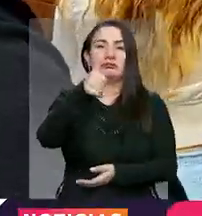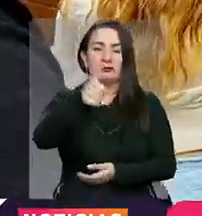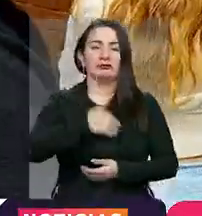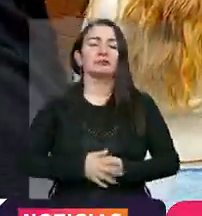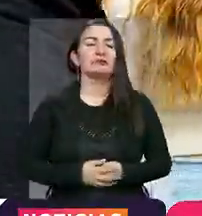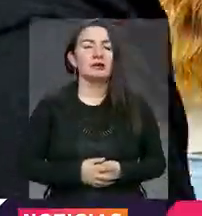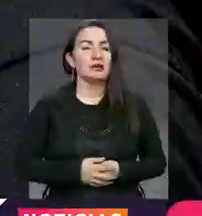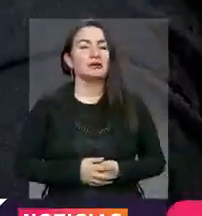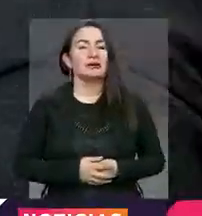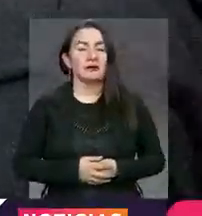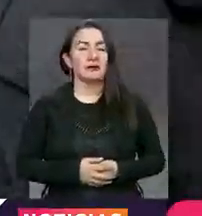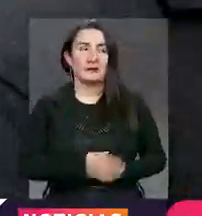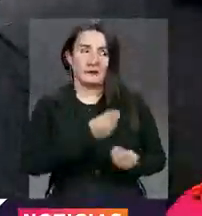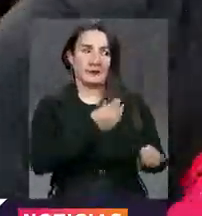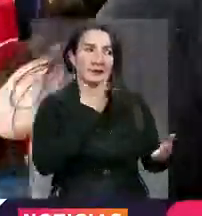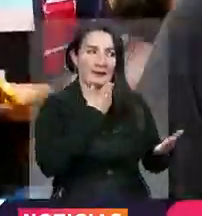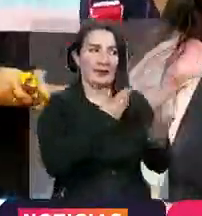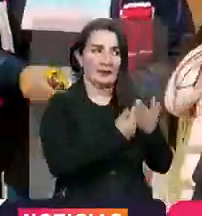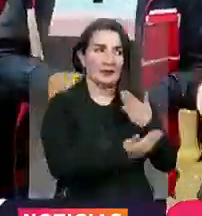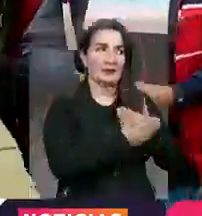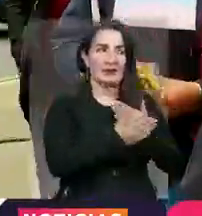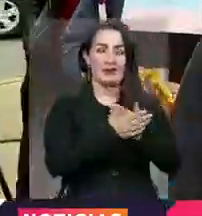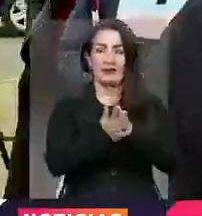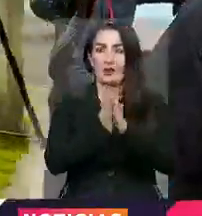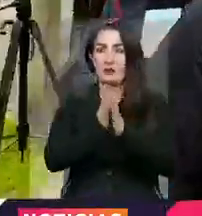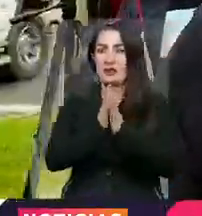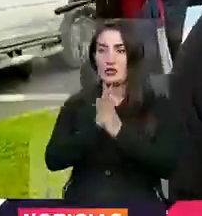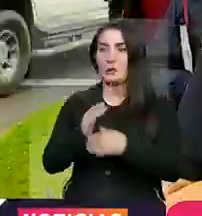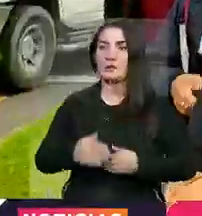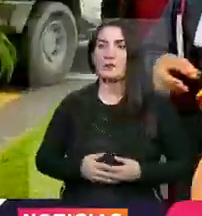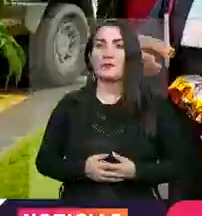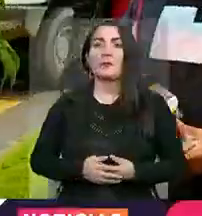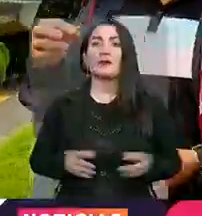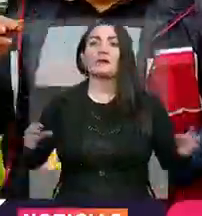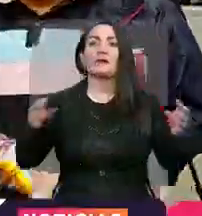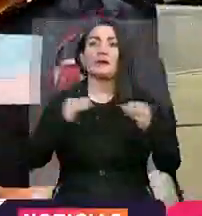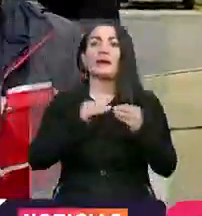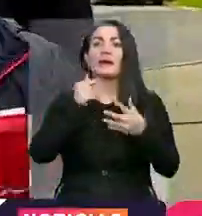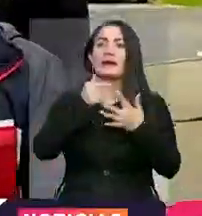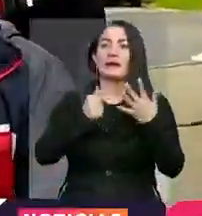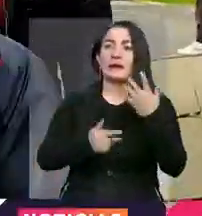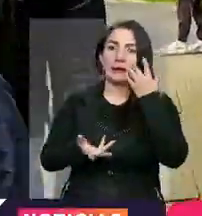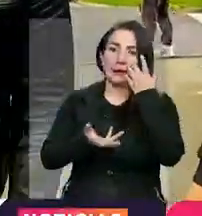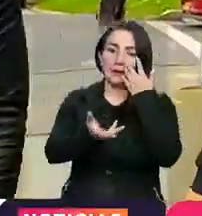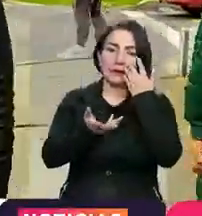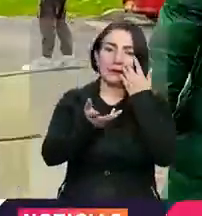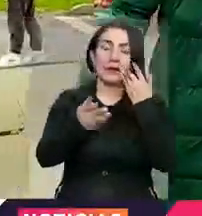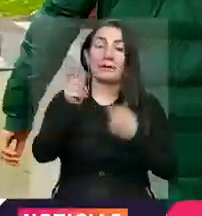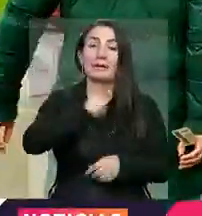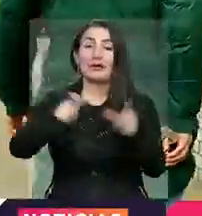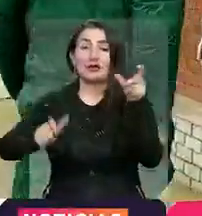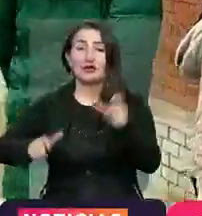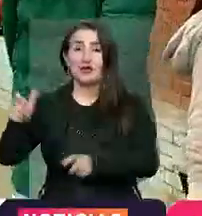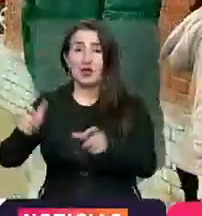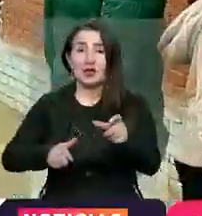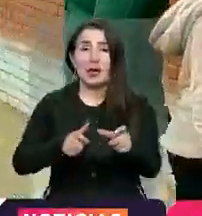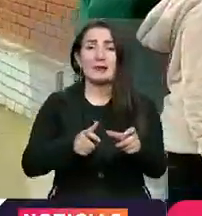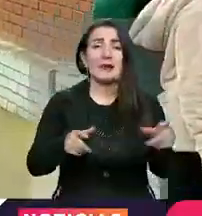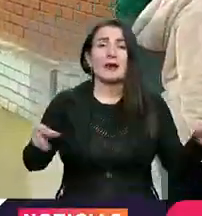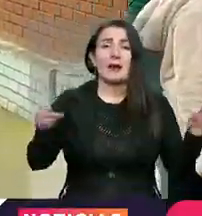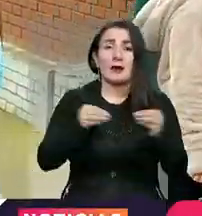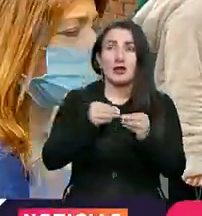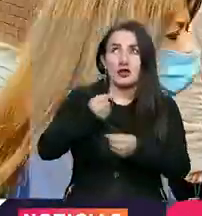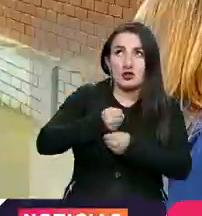la seguridad. Esteban, muy pues bien. Agradecerle por esa información que usted nos brinda, pero también la recomendación es a las personas para que saquen